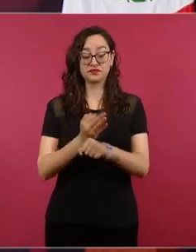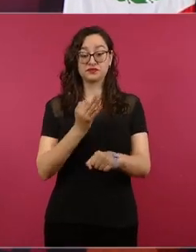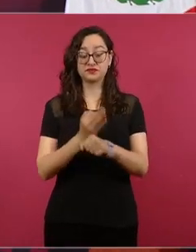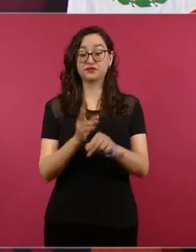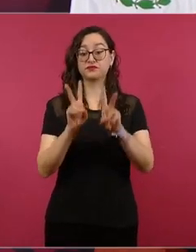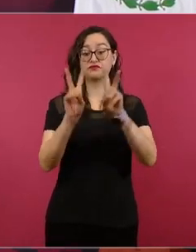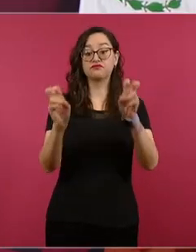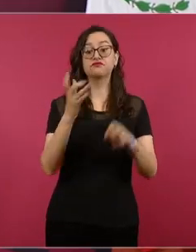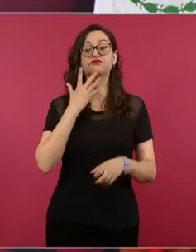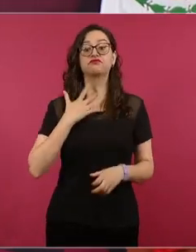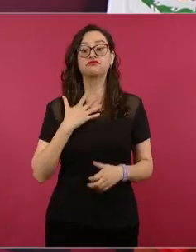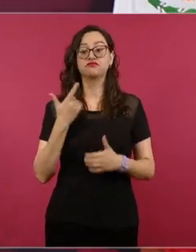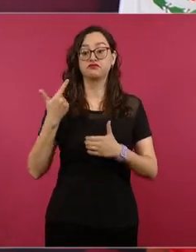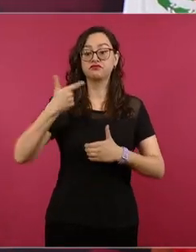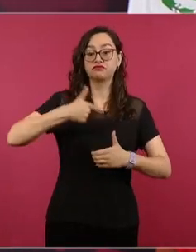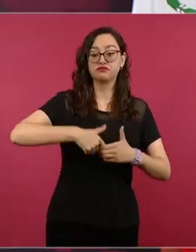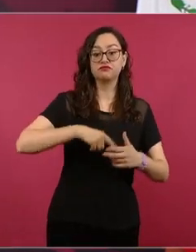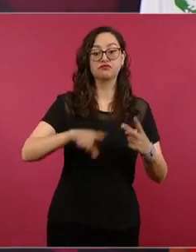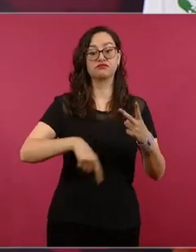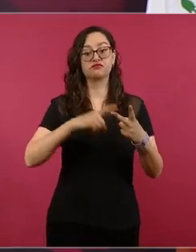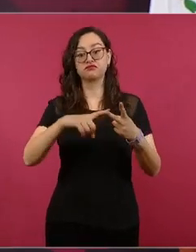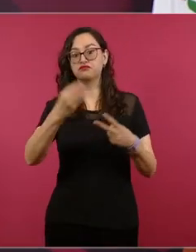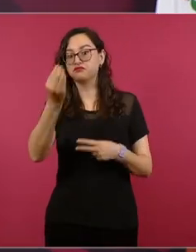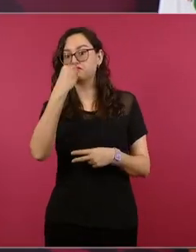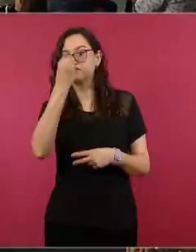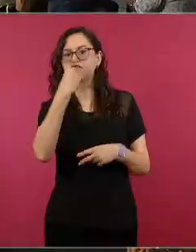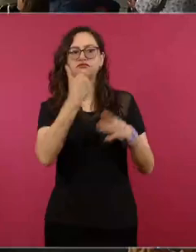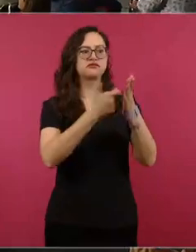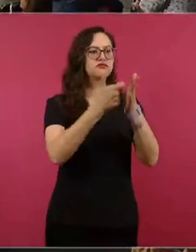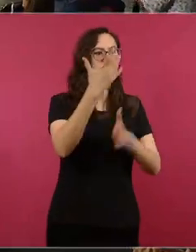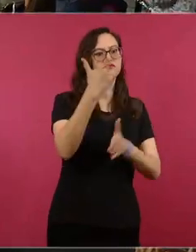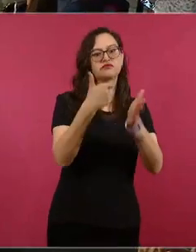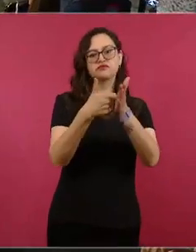los combustibles y de los alimentos. Adelante, licenciada.